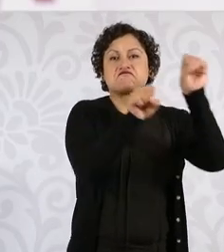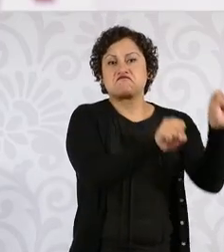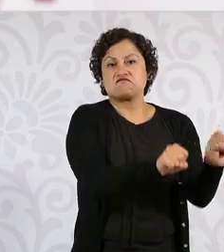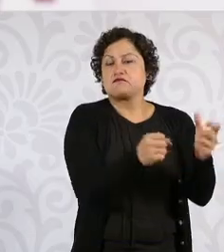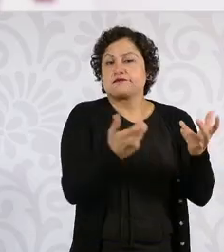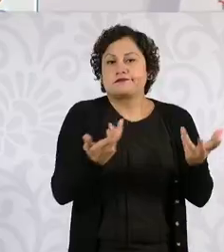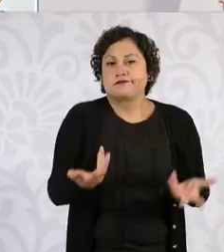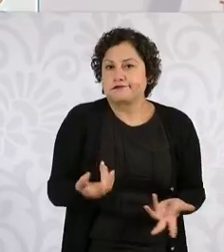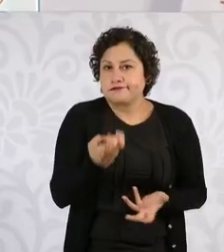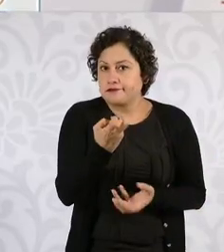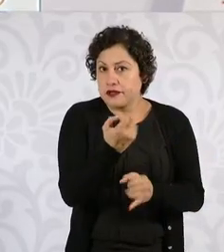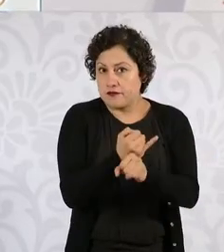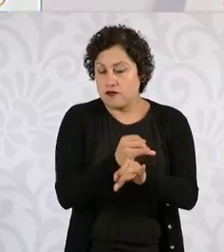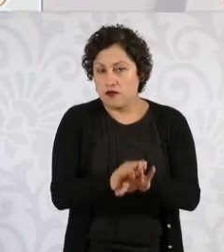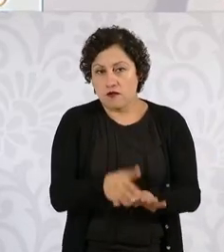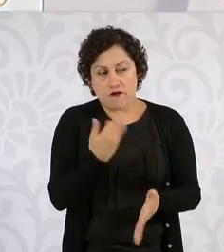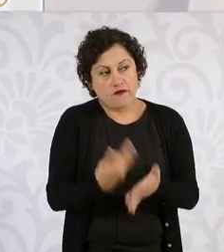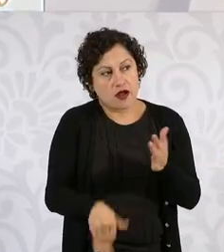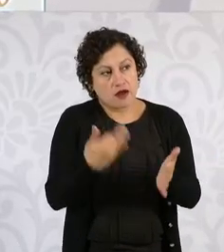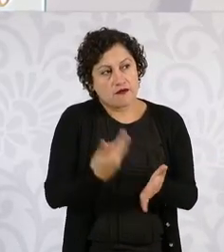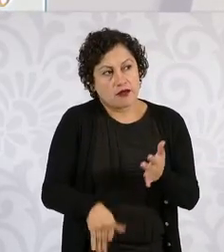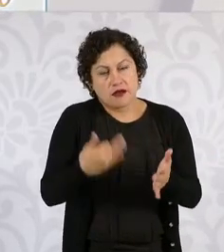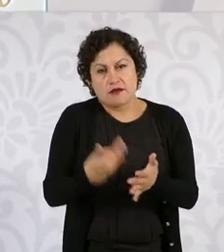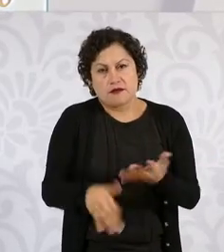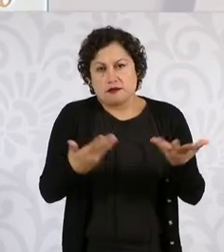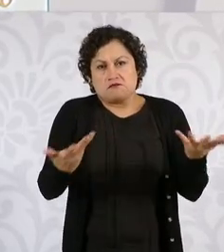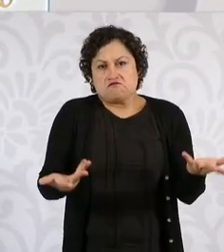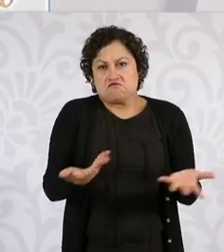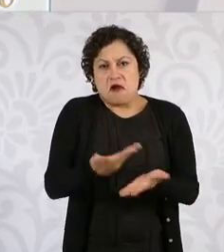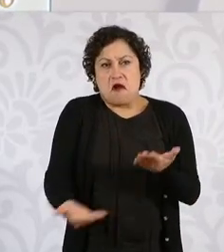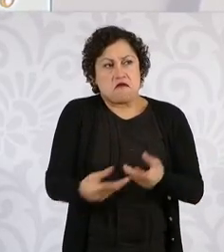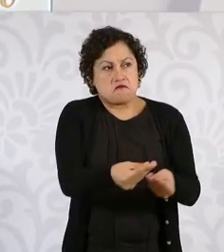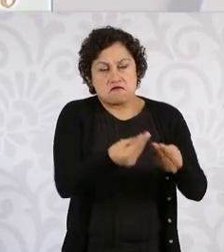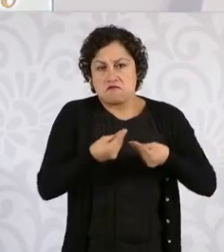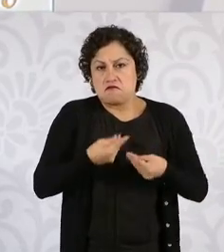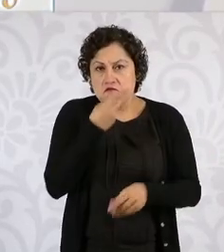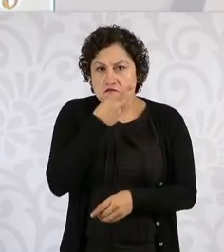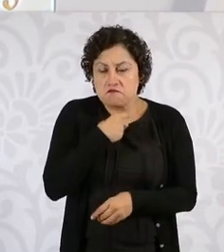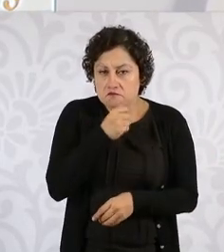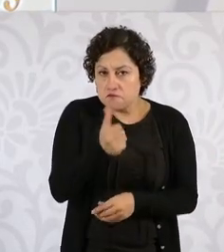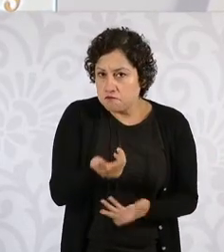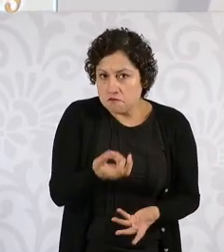información de cómo ocurrió esa detención.